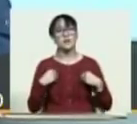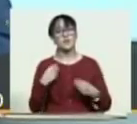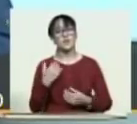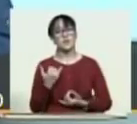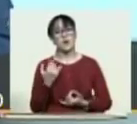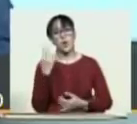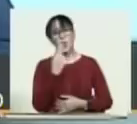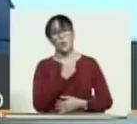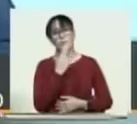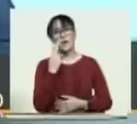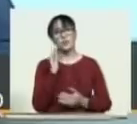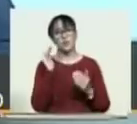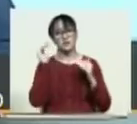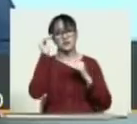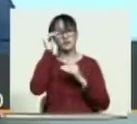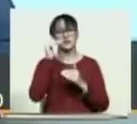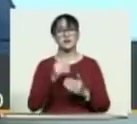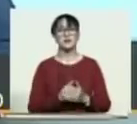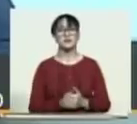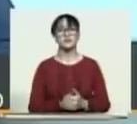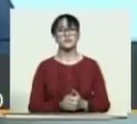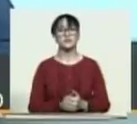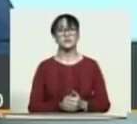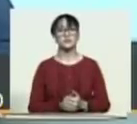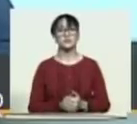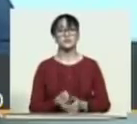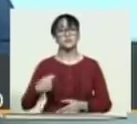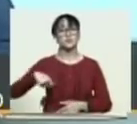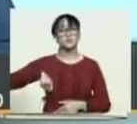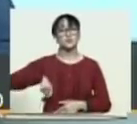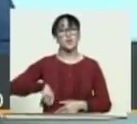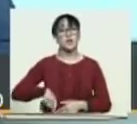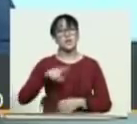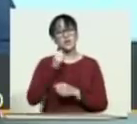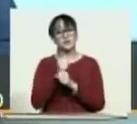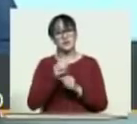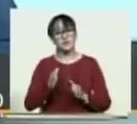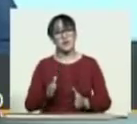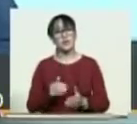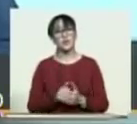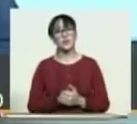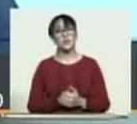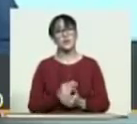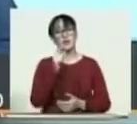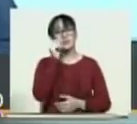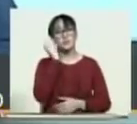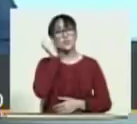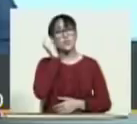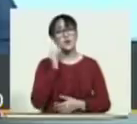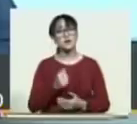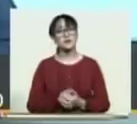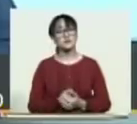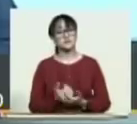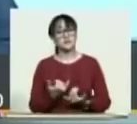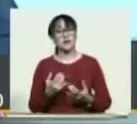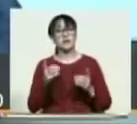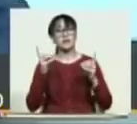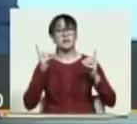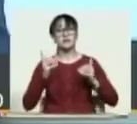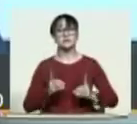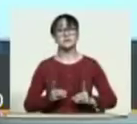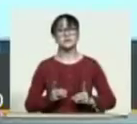ocupado y atendiendo el salario de los trabajadores y trabajadoras, es que